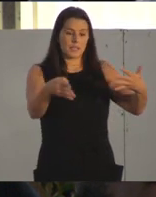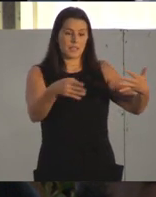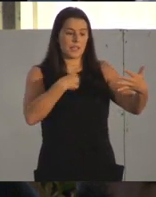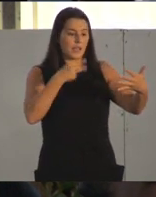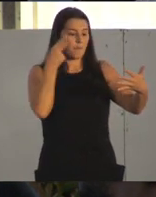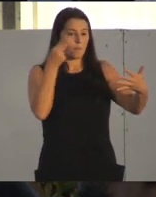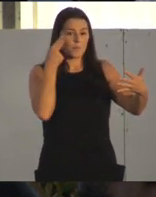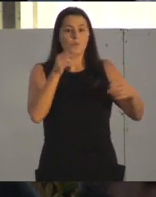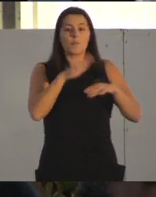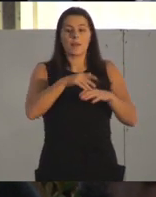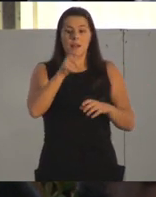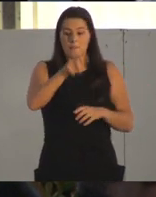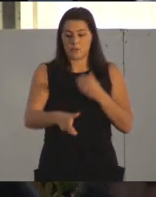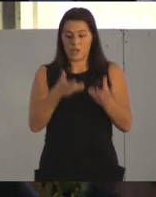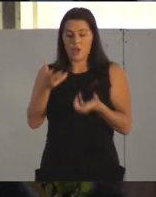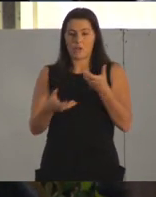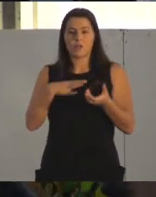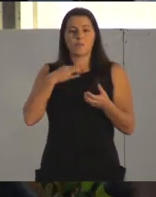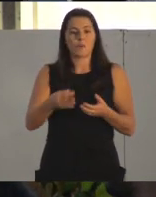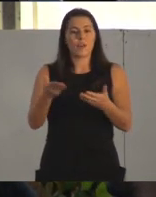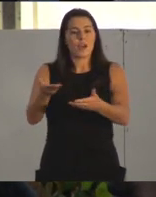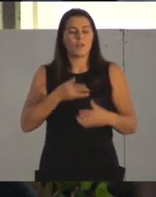cocina puede ayudar muchísimo a la organización.